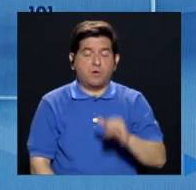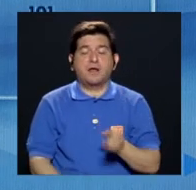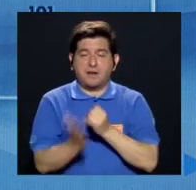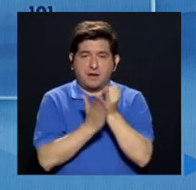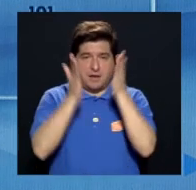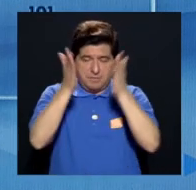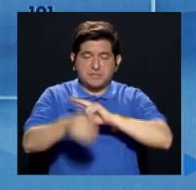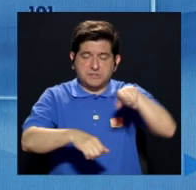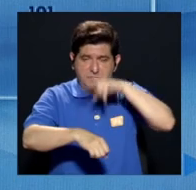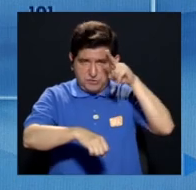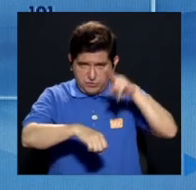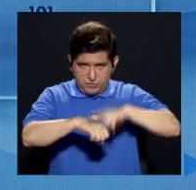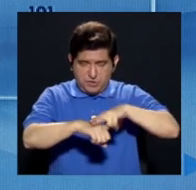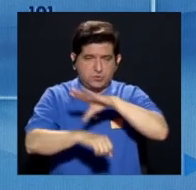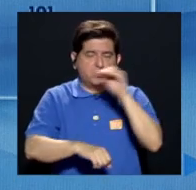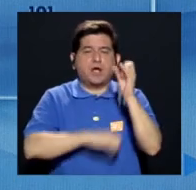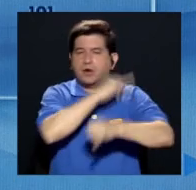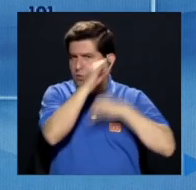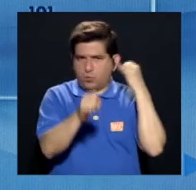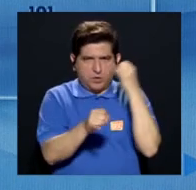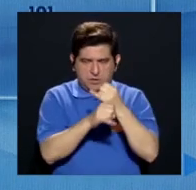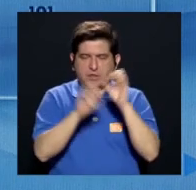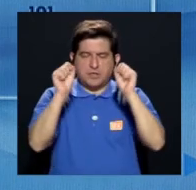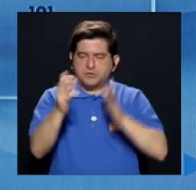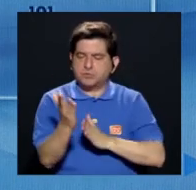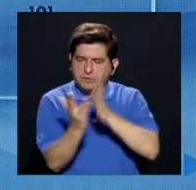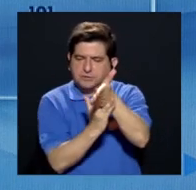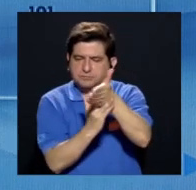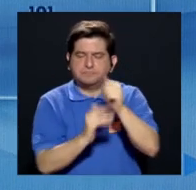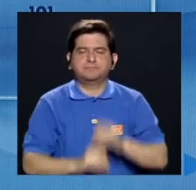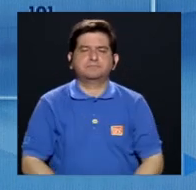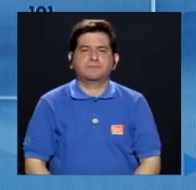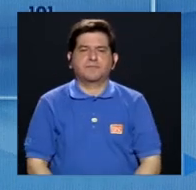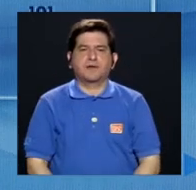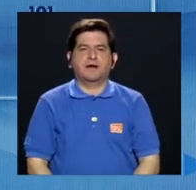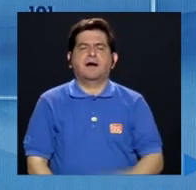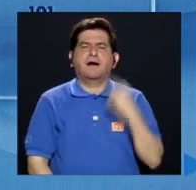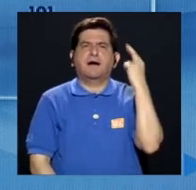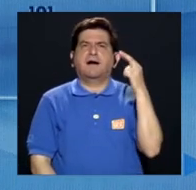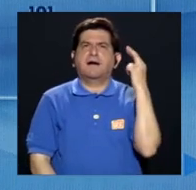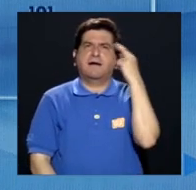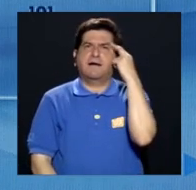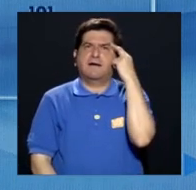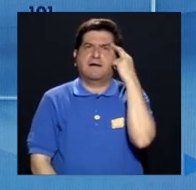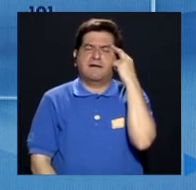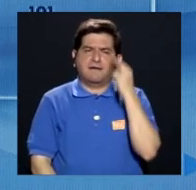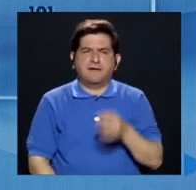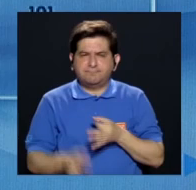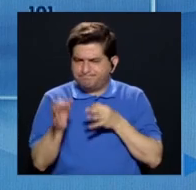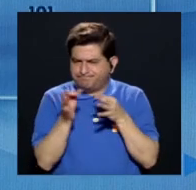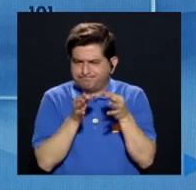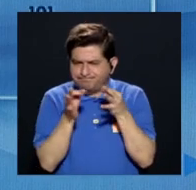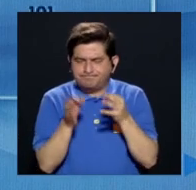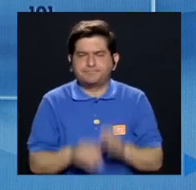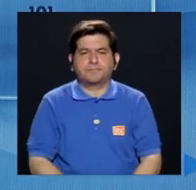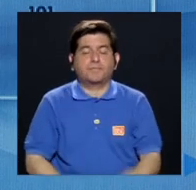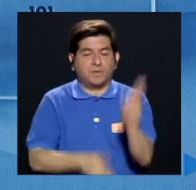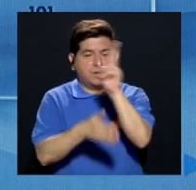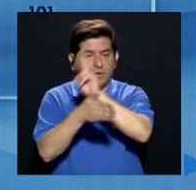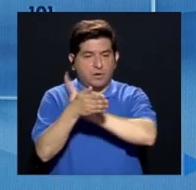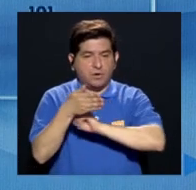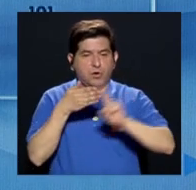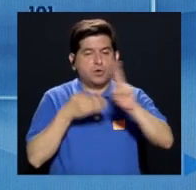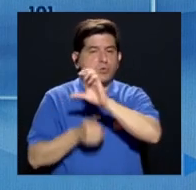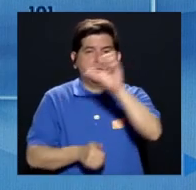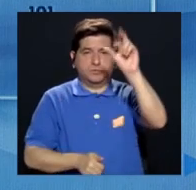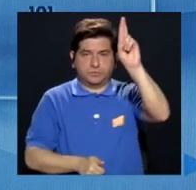e internacionalmente. Ello explica también que la Universidad de